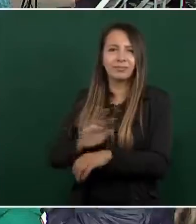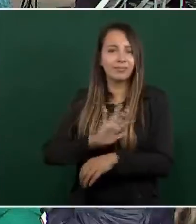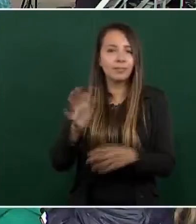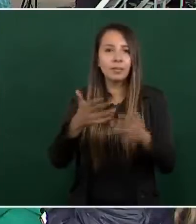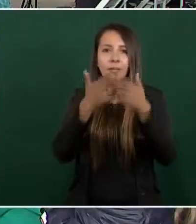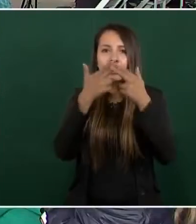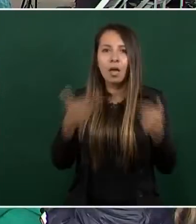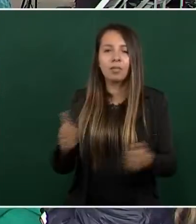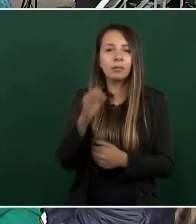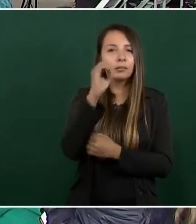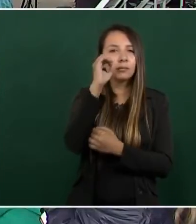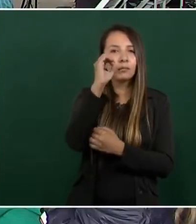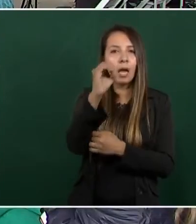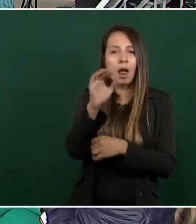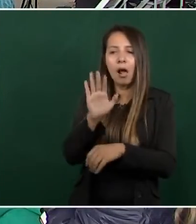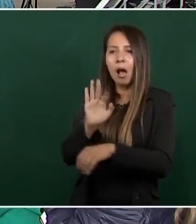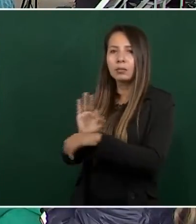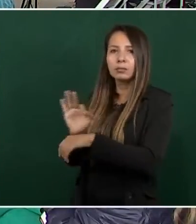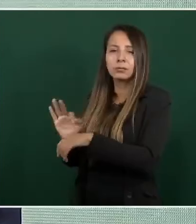cero impunidad.